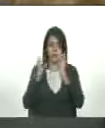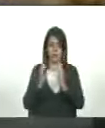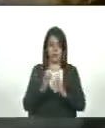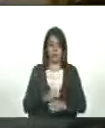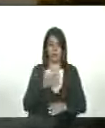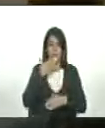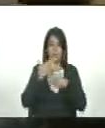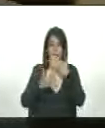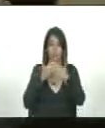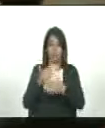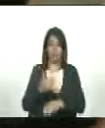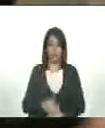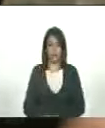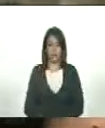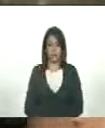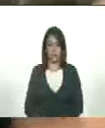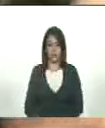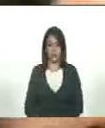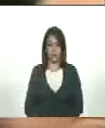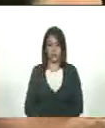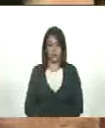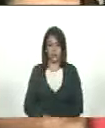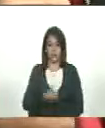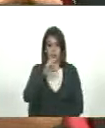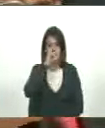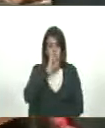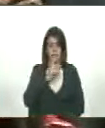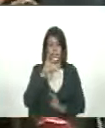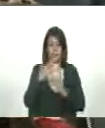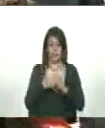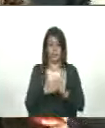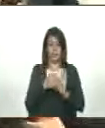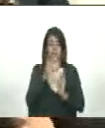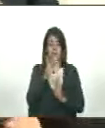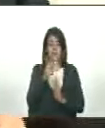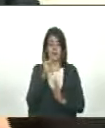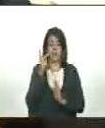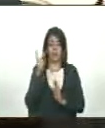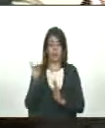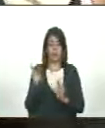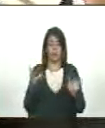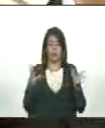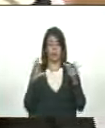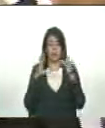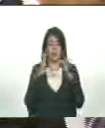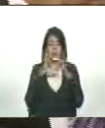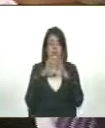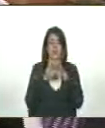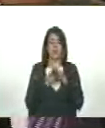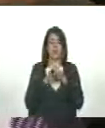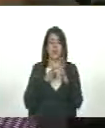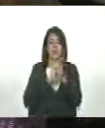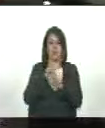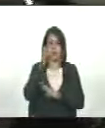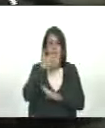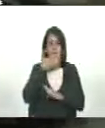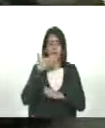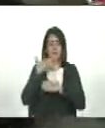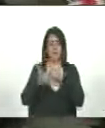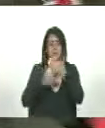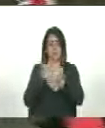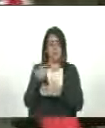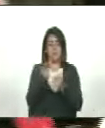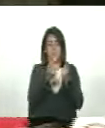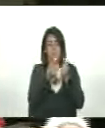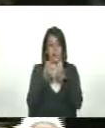a recuperar. Así que el año 2022 consolidó esa ruta en la recuperación